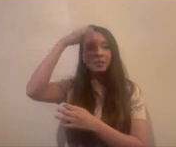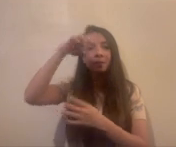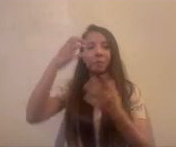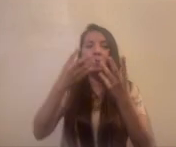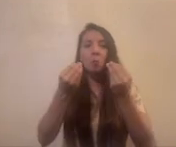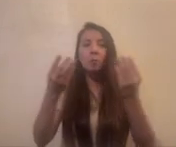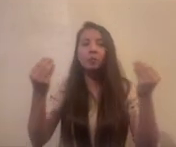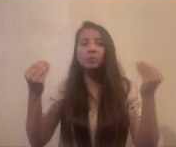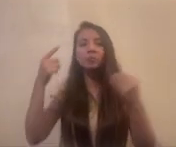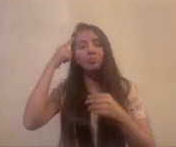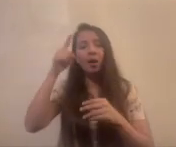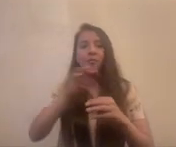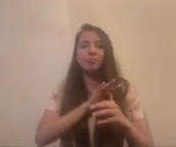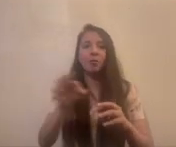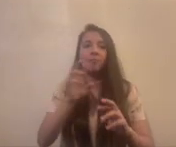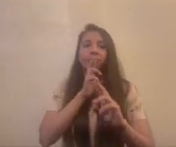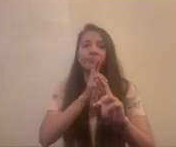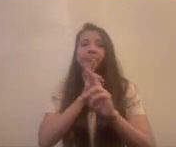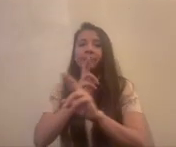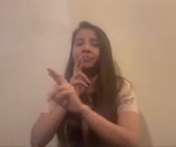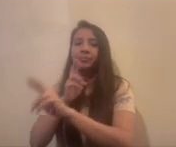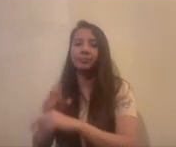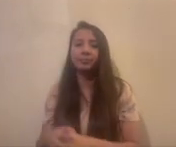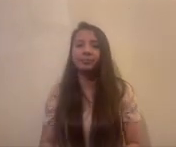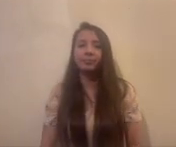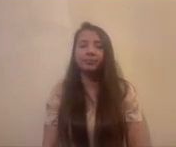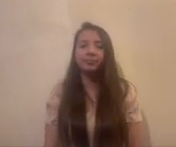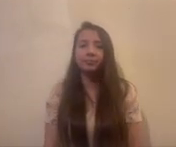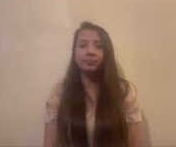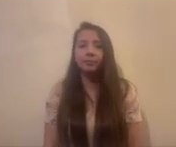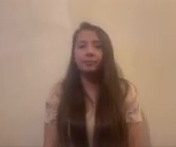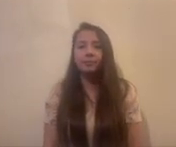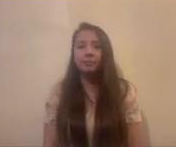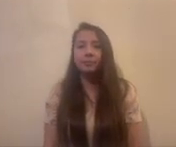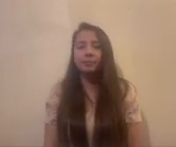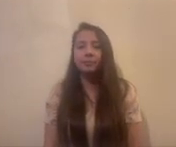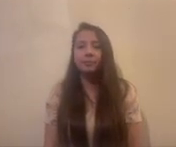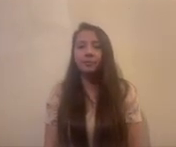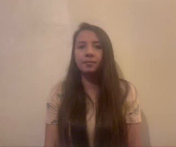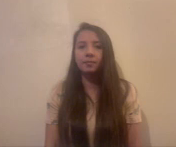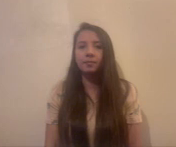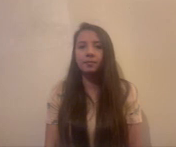muchas las experiencias que tenemos que hacer para poder responder a esas preguntas.